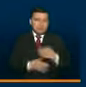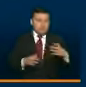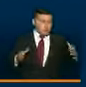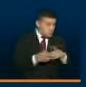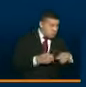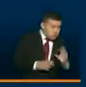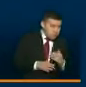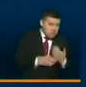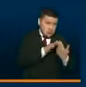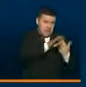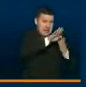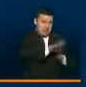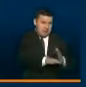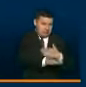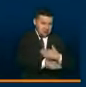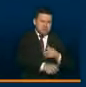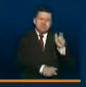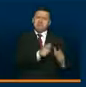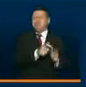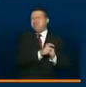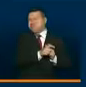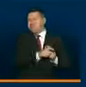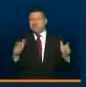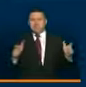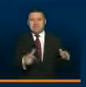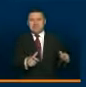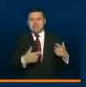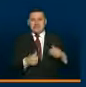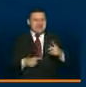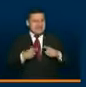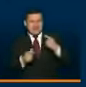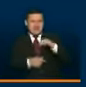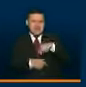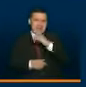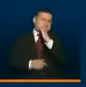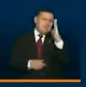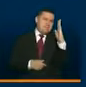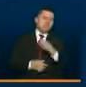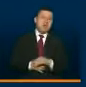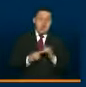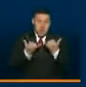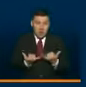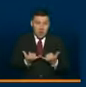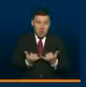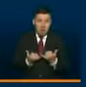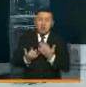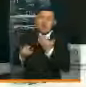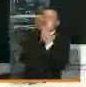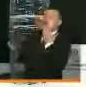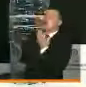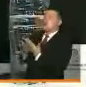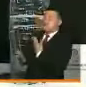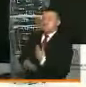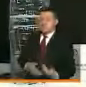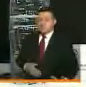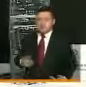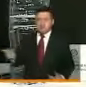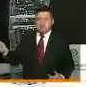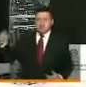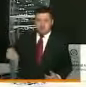en nombre de tantas miles de personas que han dado esta lucha en barranquilla hoy le damos las gracias por estar aquí